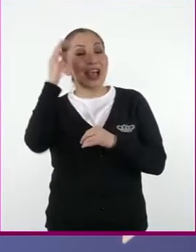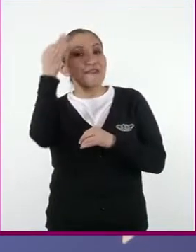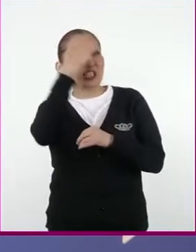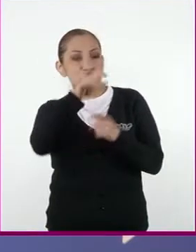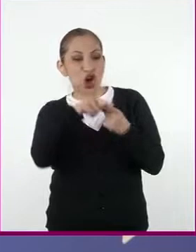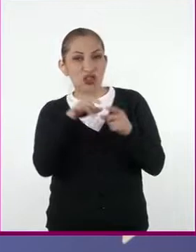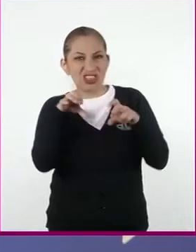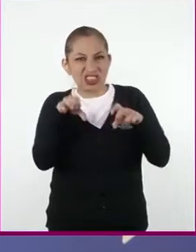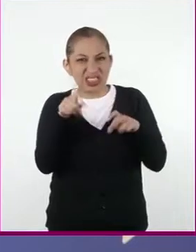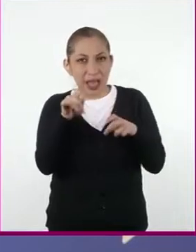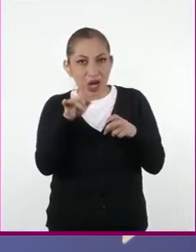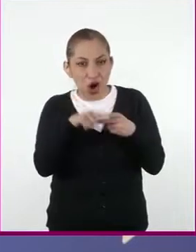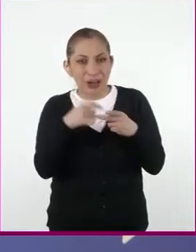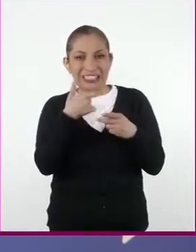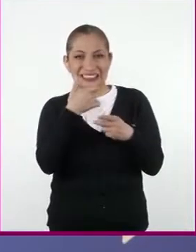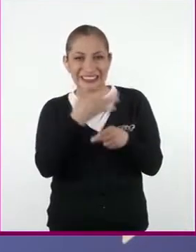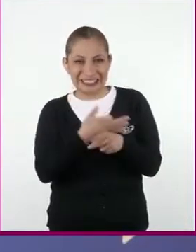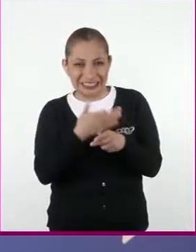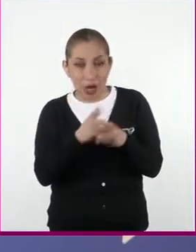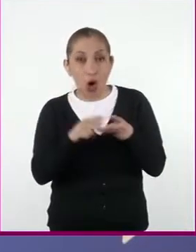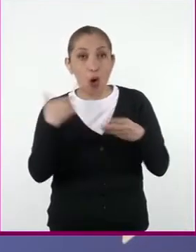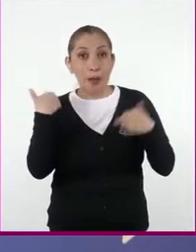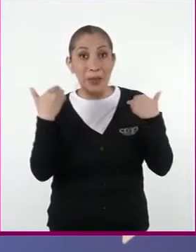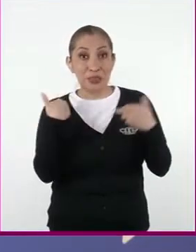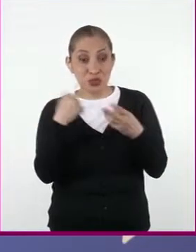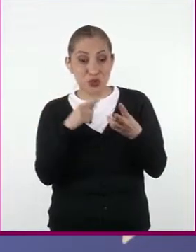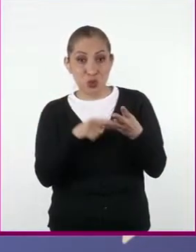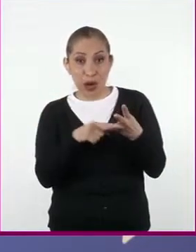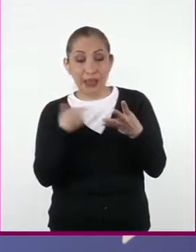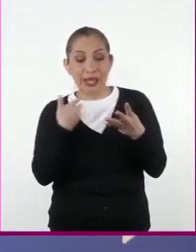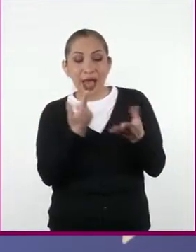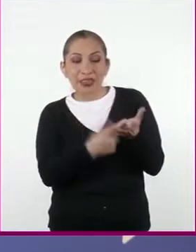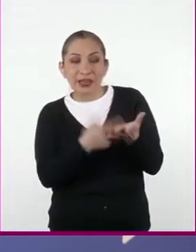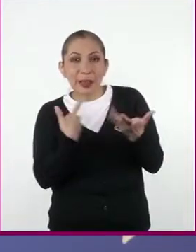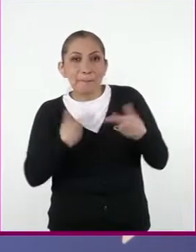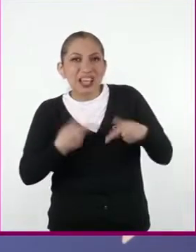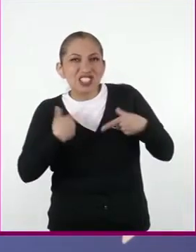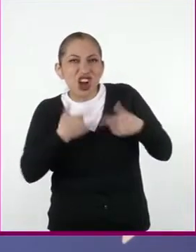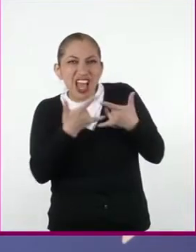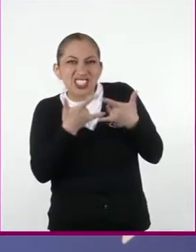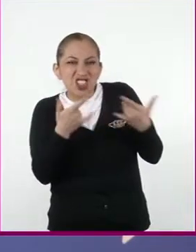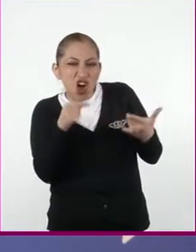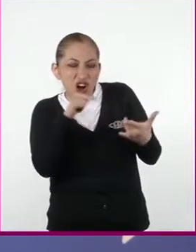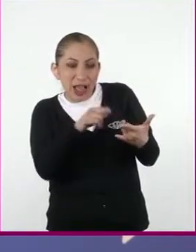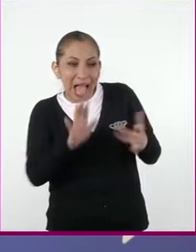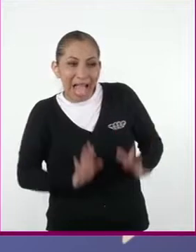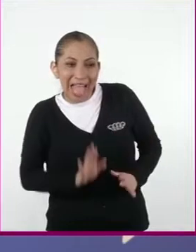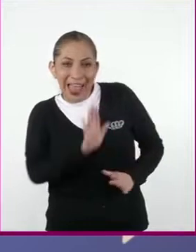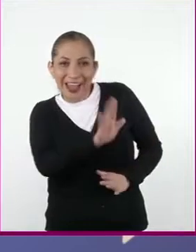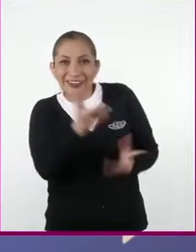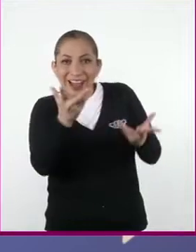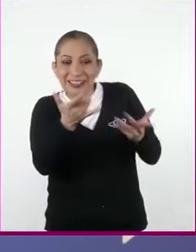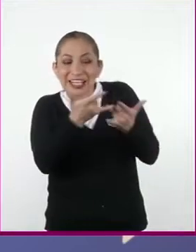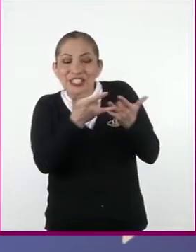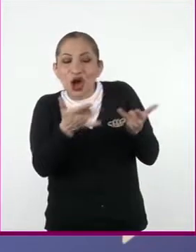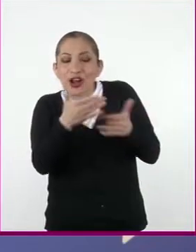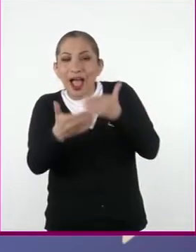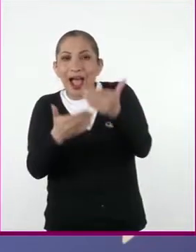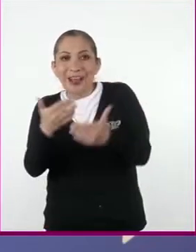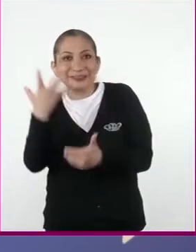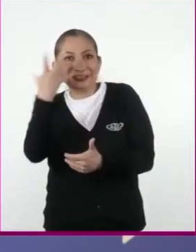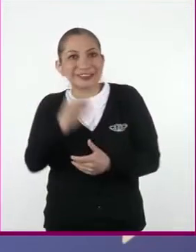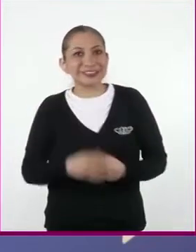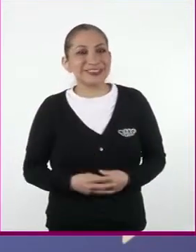el terror, la comedia o la aventura, presentan personajes con ciertas características que permiten desarrollar la historia como se